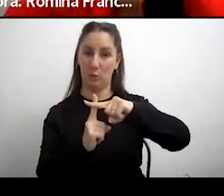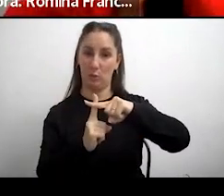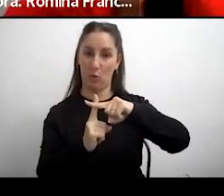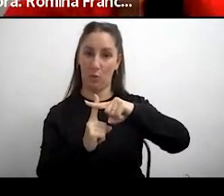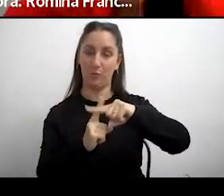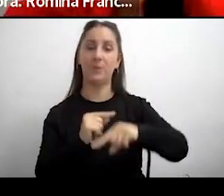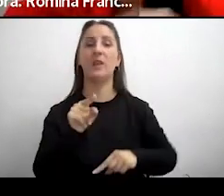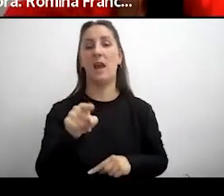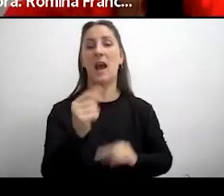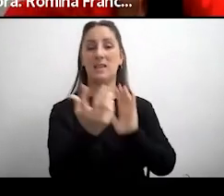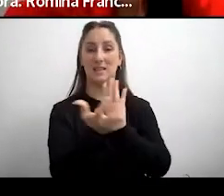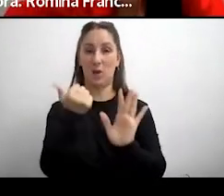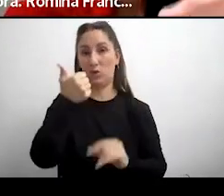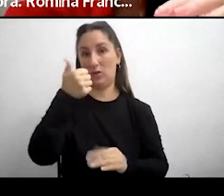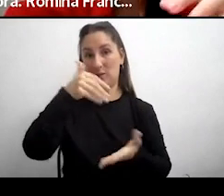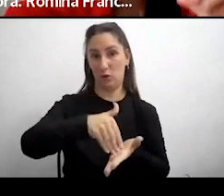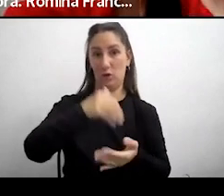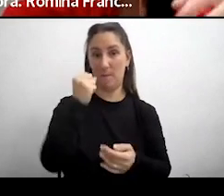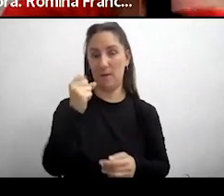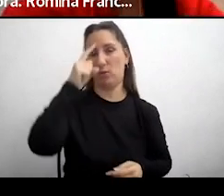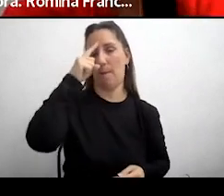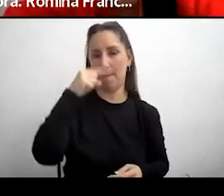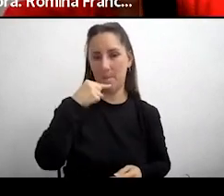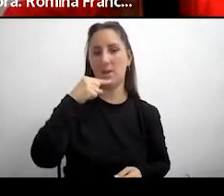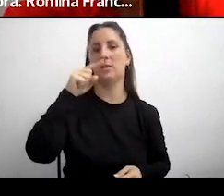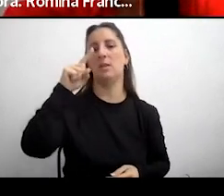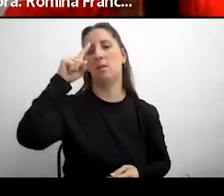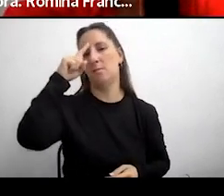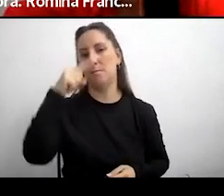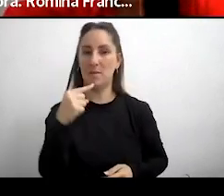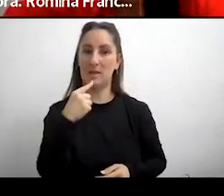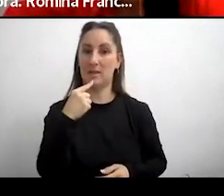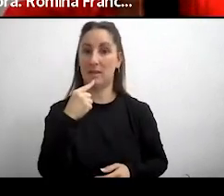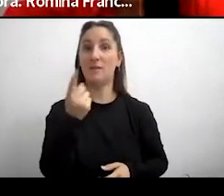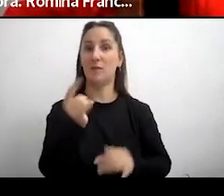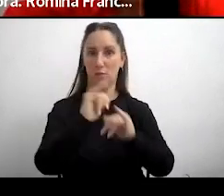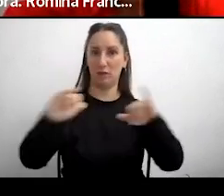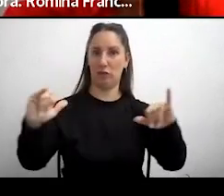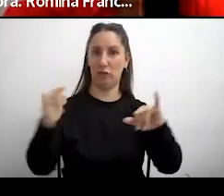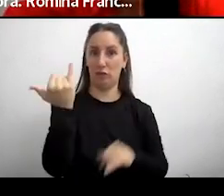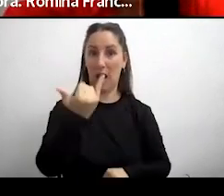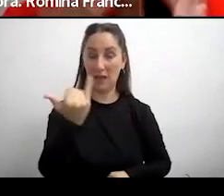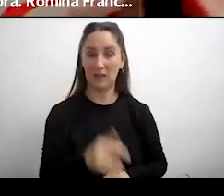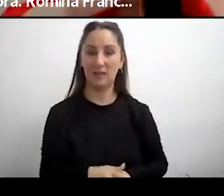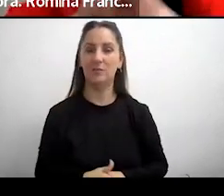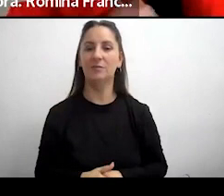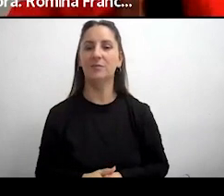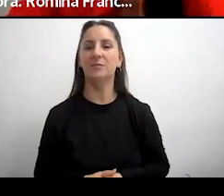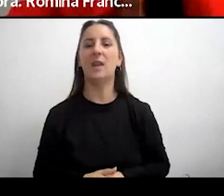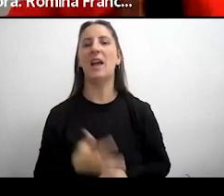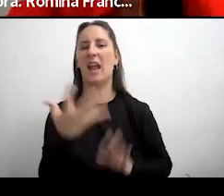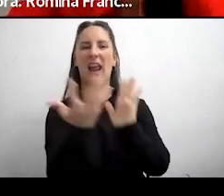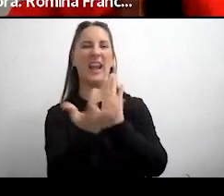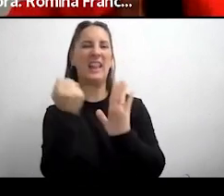de retirar 6 millones de pesos y todos los meses, y cuentan mismo con esa información, tienen un retiro más o